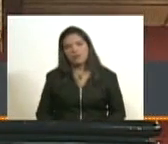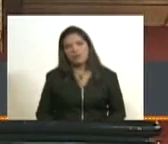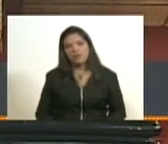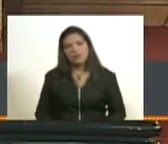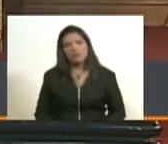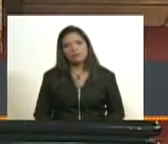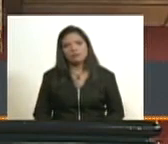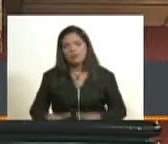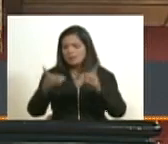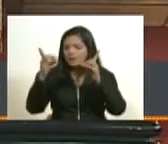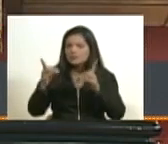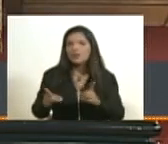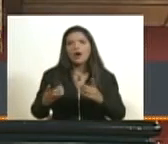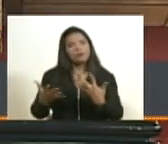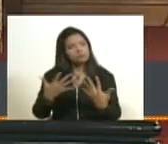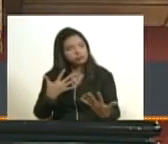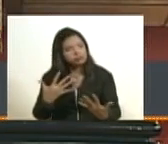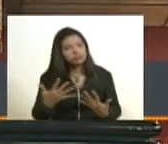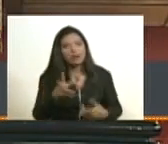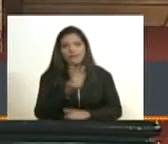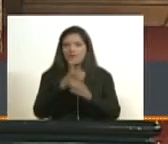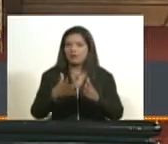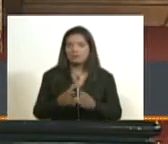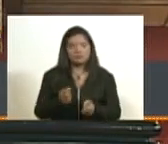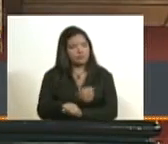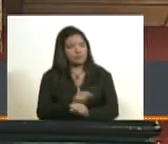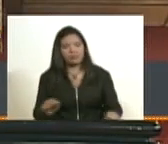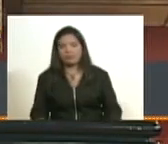de la dignidad del gentilicio venezolano, no puede ser, ¿vale?